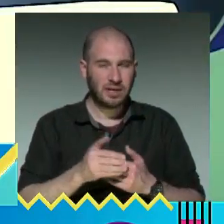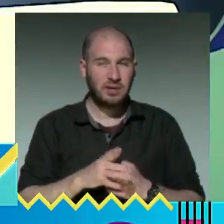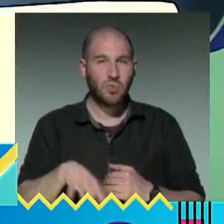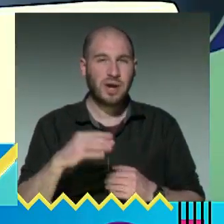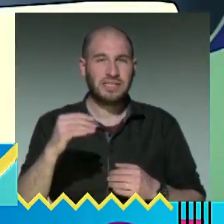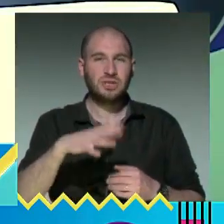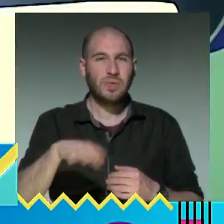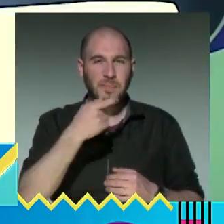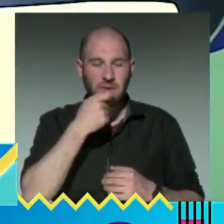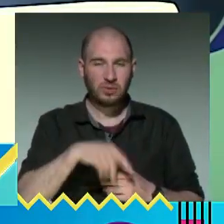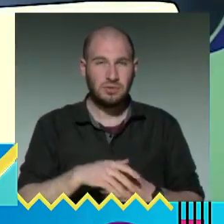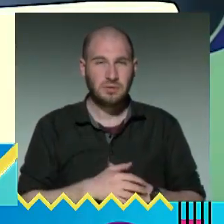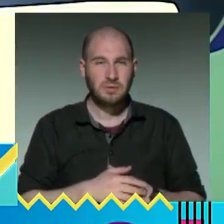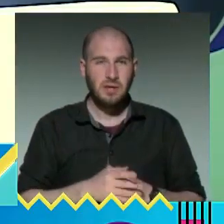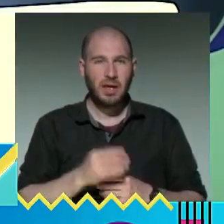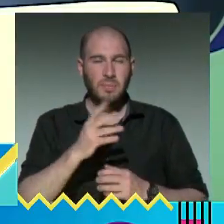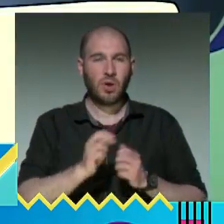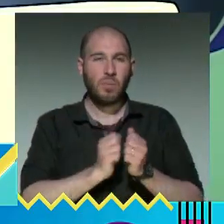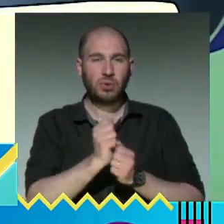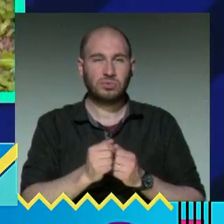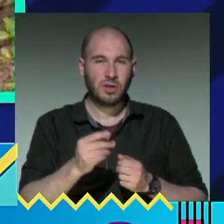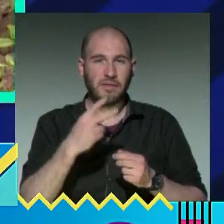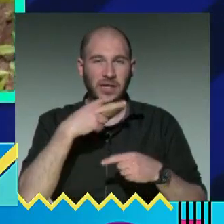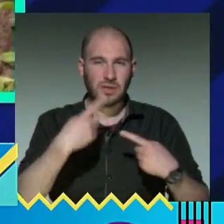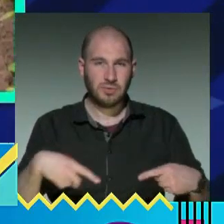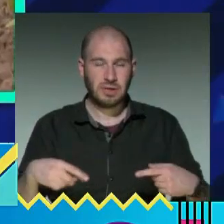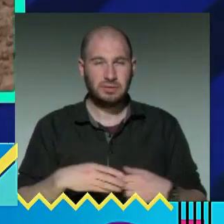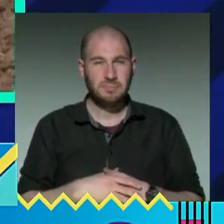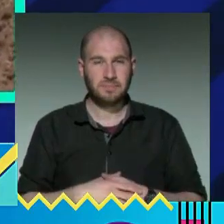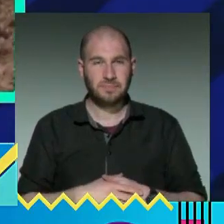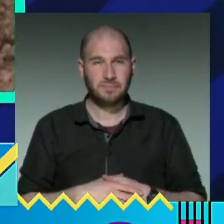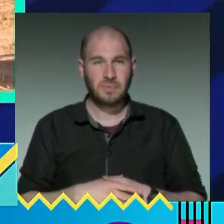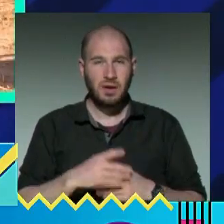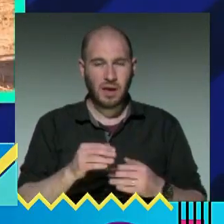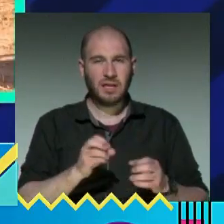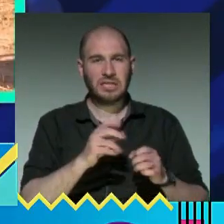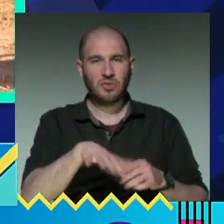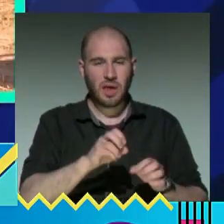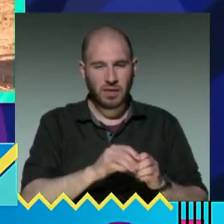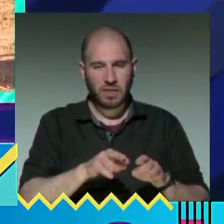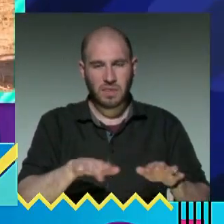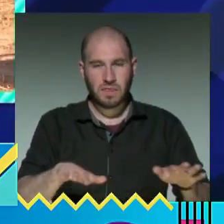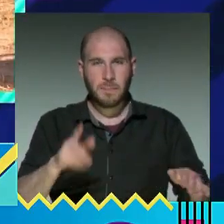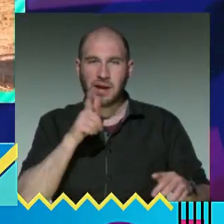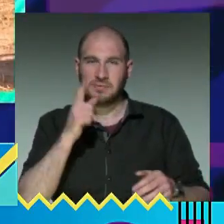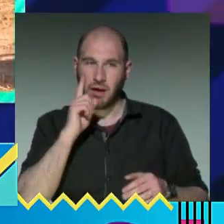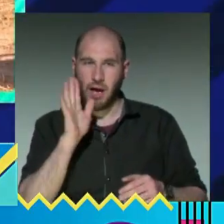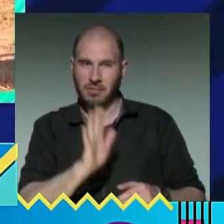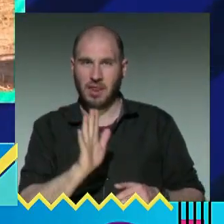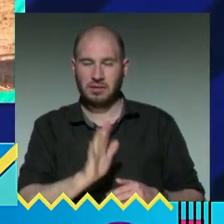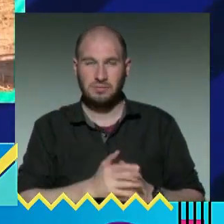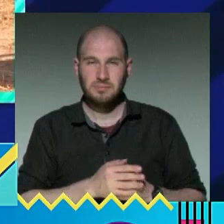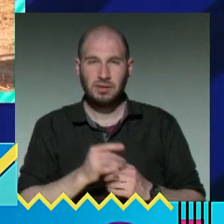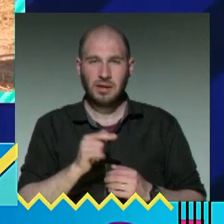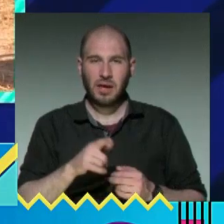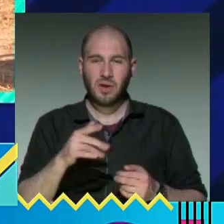área metropolitana de Mendoza, sobre todo en los productores hortícolas, que ven este avance urbano como una amenaza y que ponen en